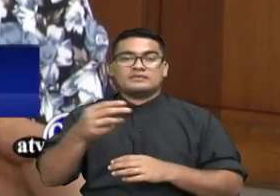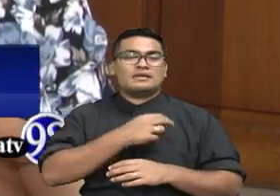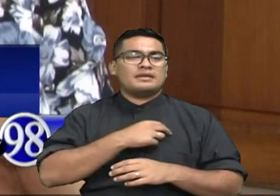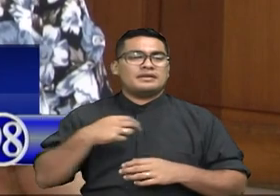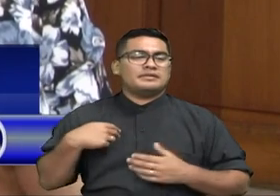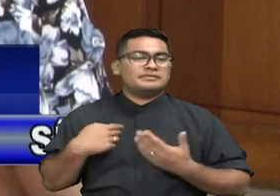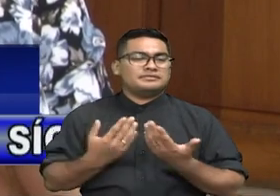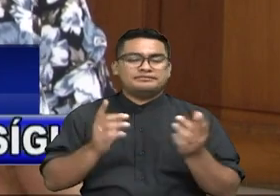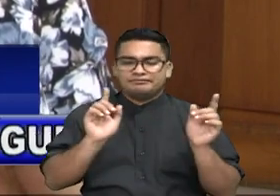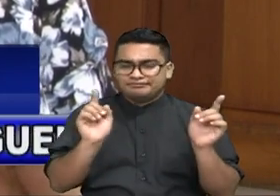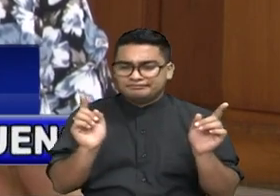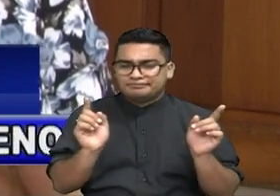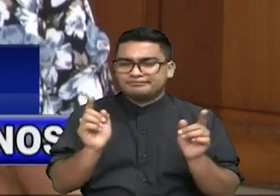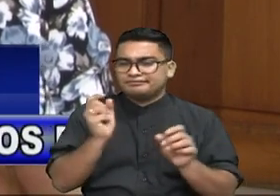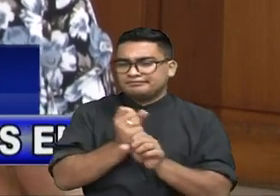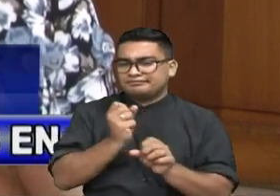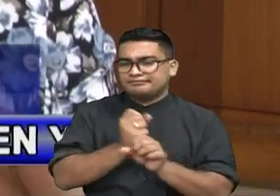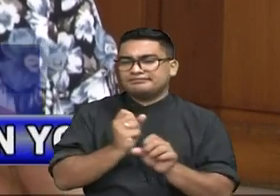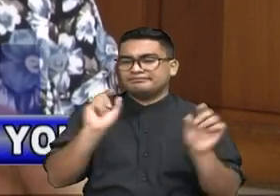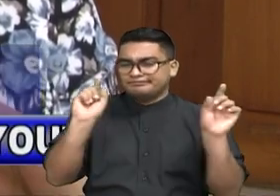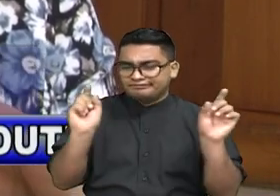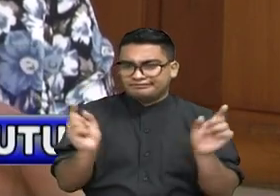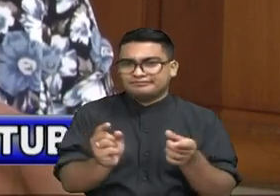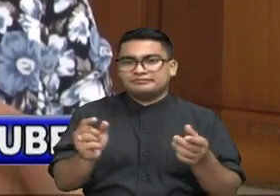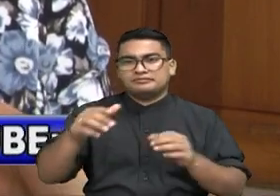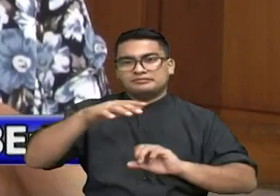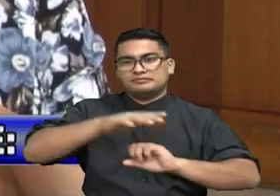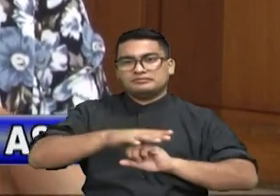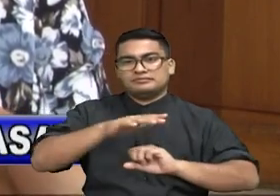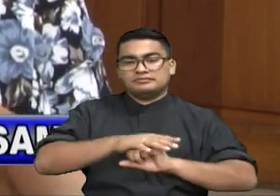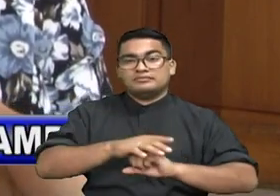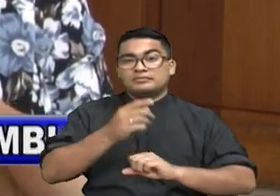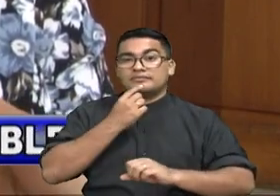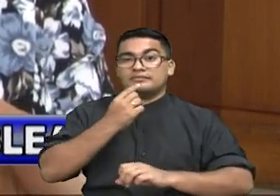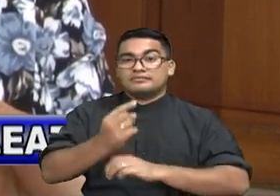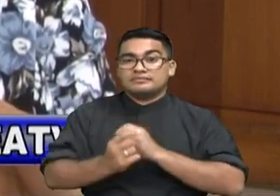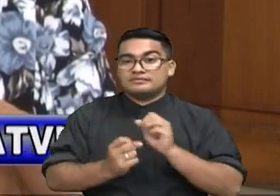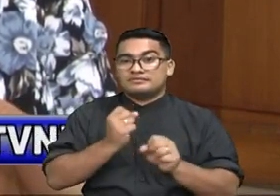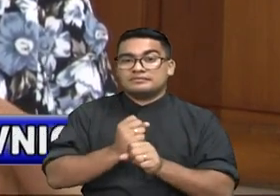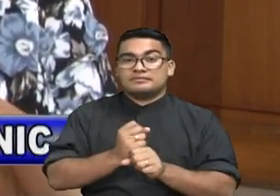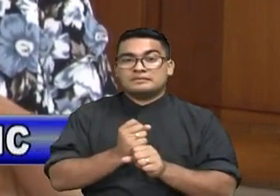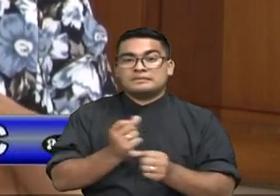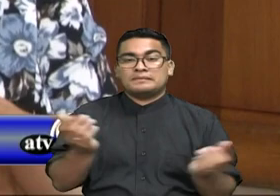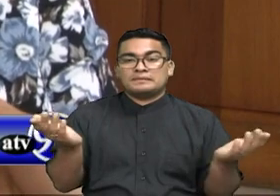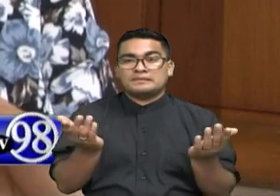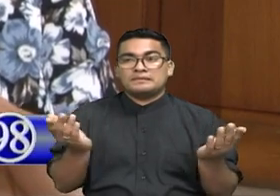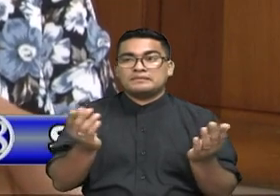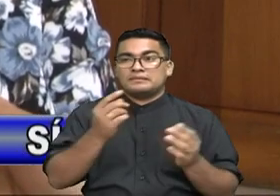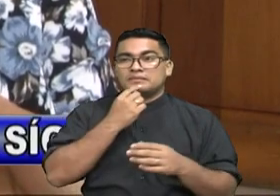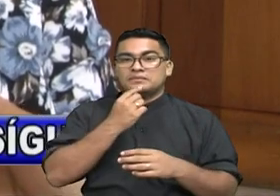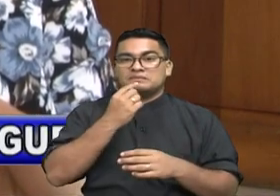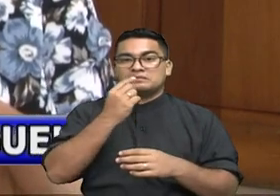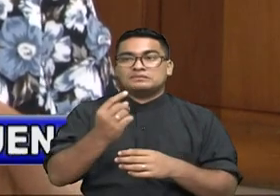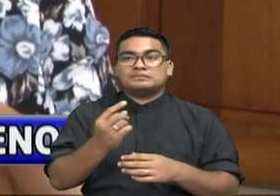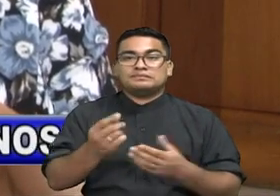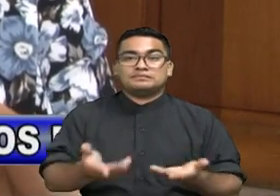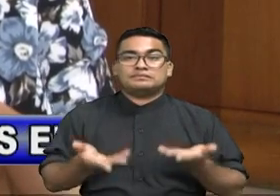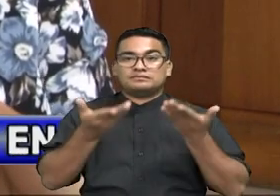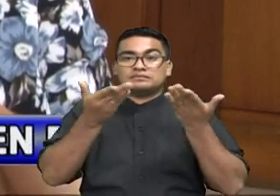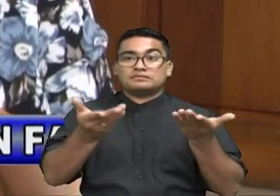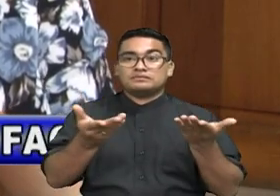un resumen del trabajo realizado por la Comisión durante el año y realizamos la